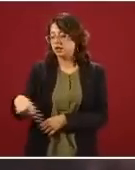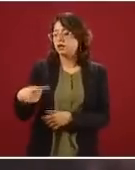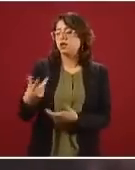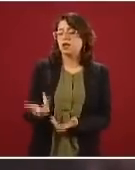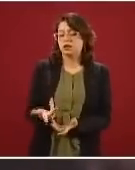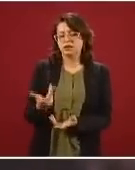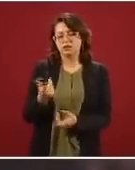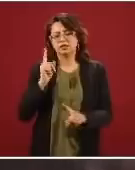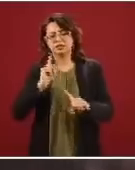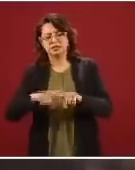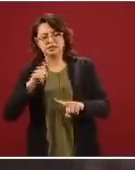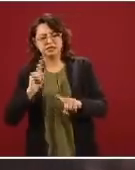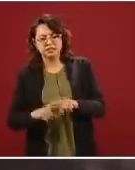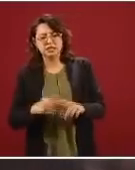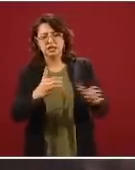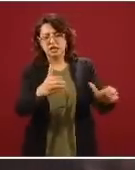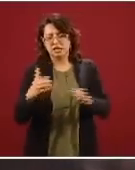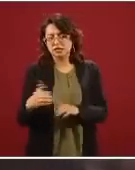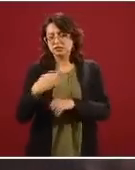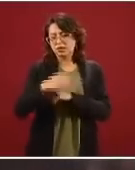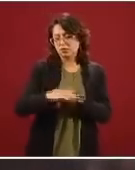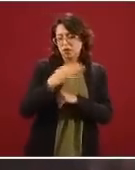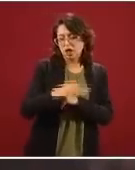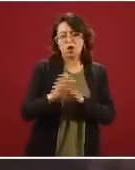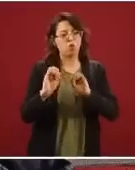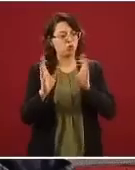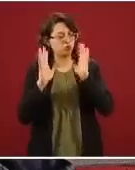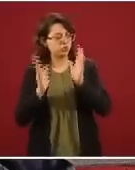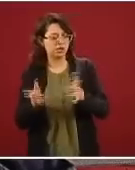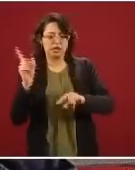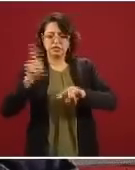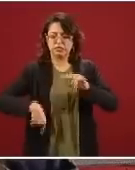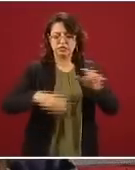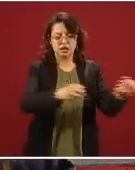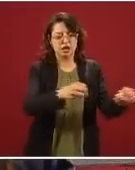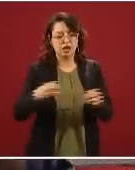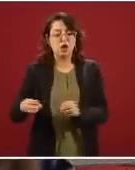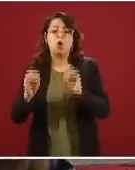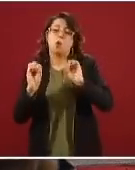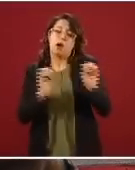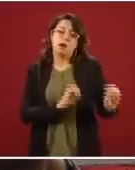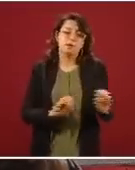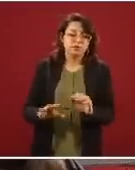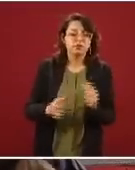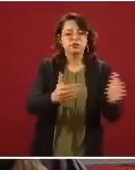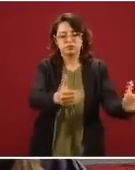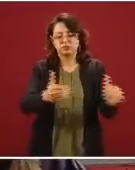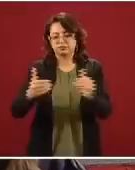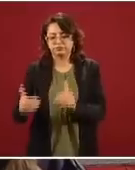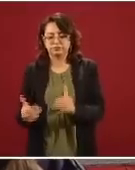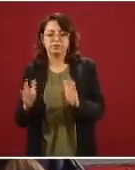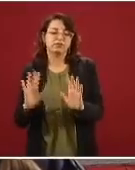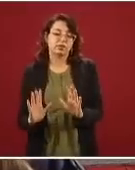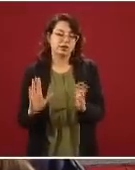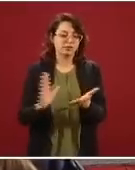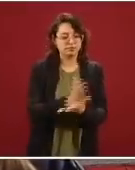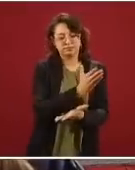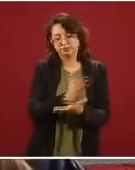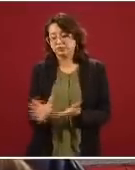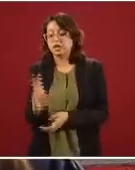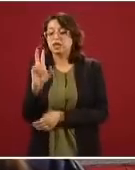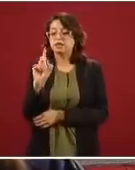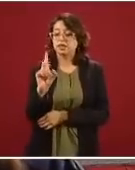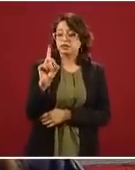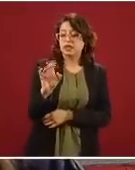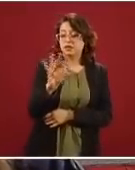bienes en decomiso o incluso si son ya bienes abandonados. Una vez que los clasificamos, el